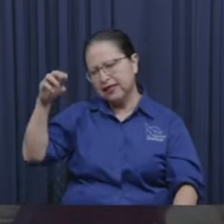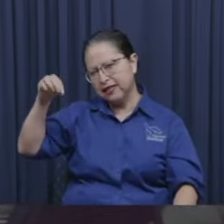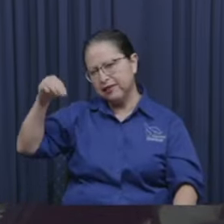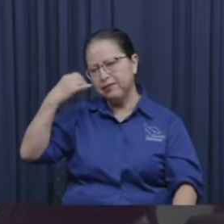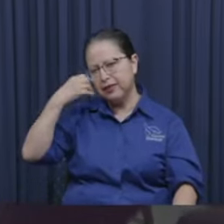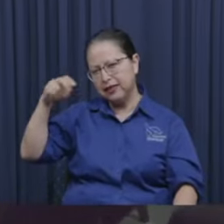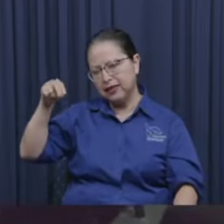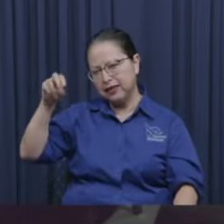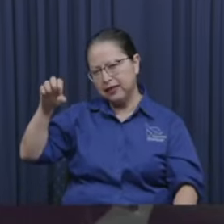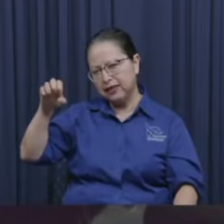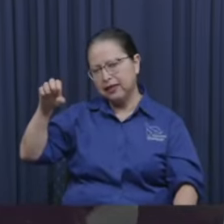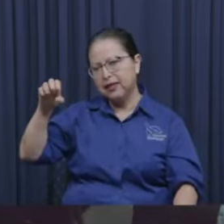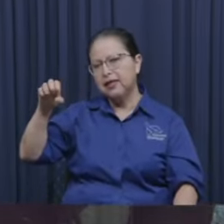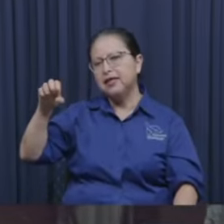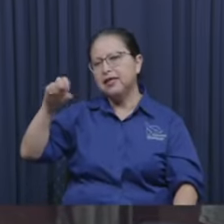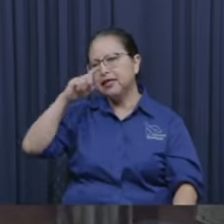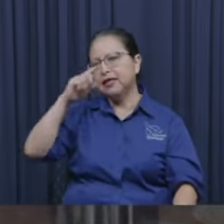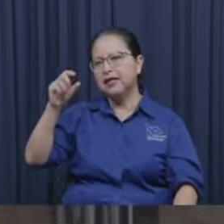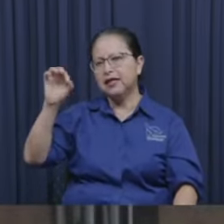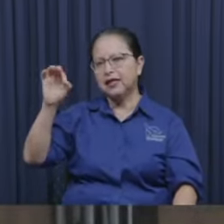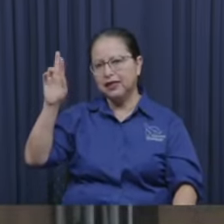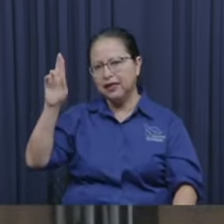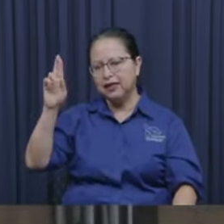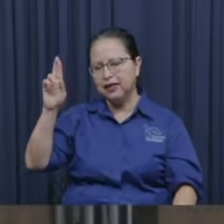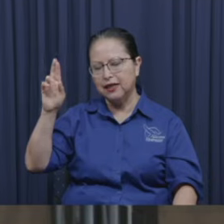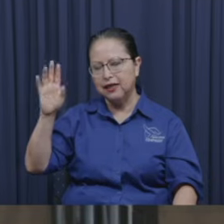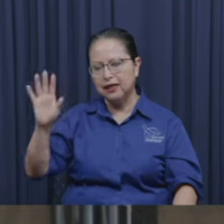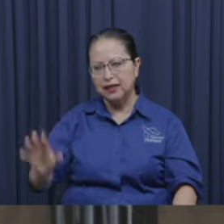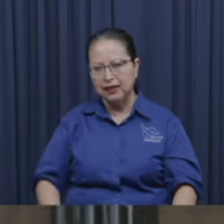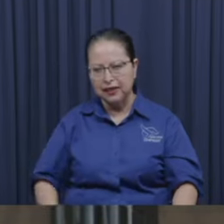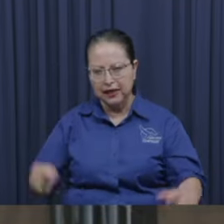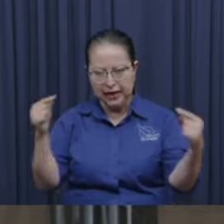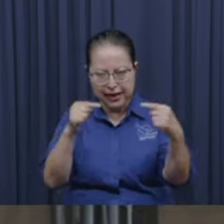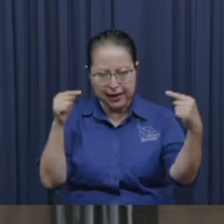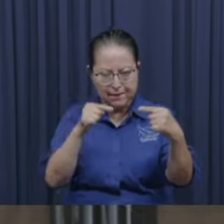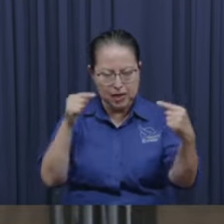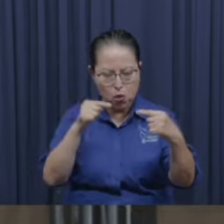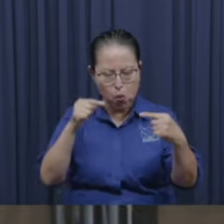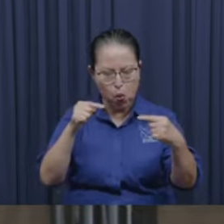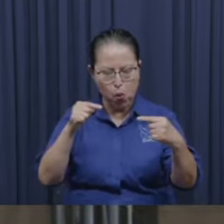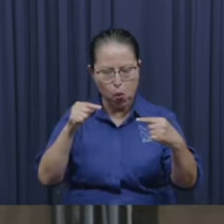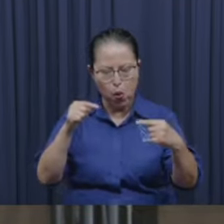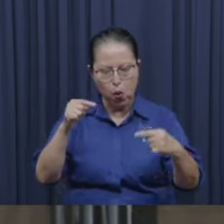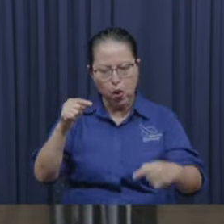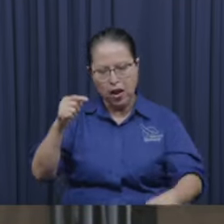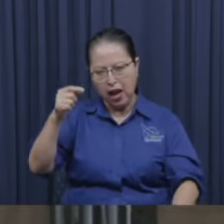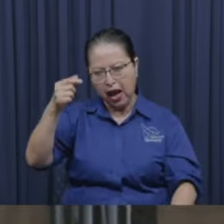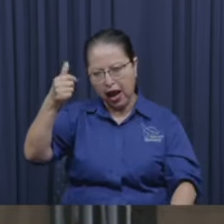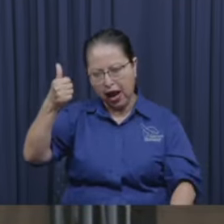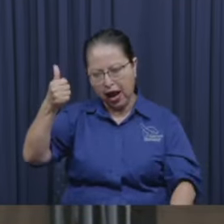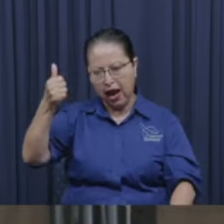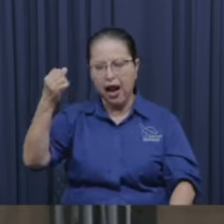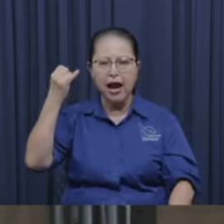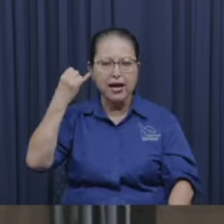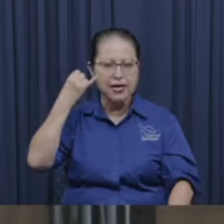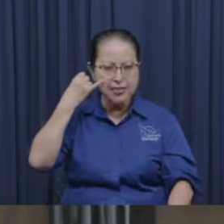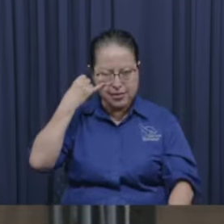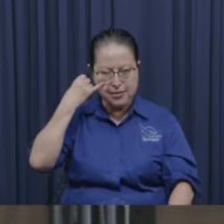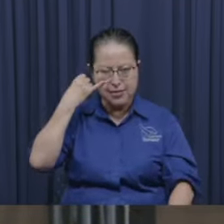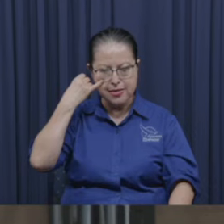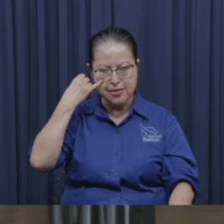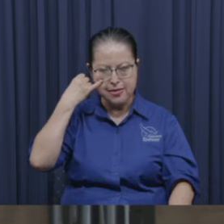enemigo de la de la humanidad es la Inteligencia artificial que se rebela contra la